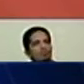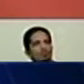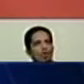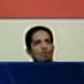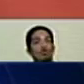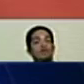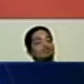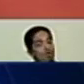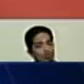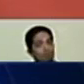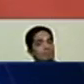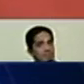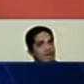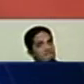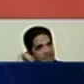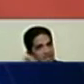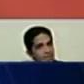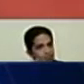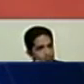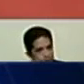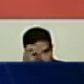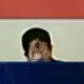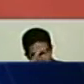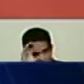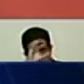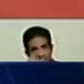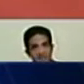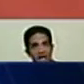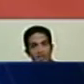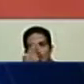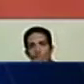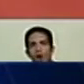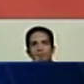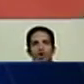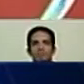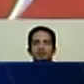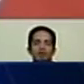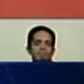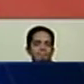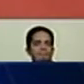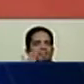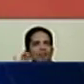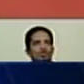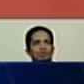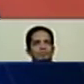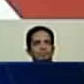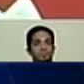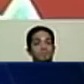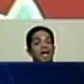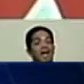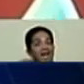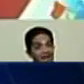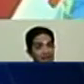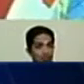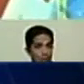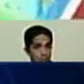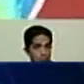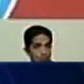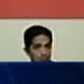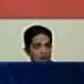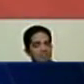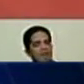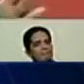la defendemos con nuestra máxima conciencia y nuestro máximo compromiso patriótico. Bueno, estos buques de